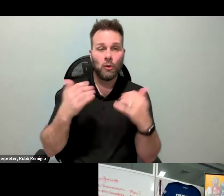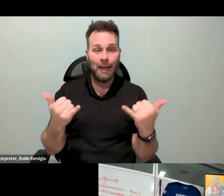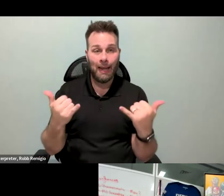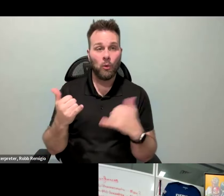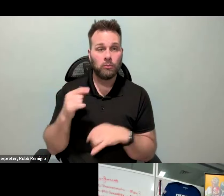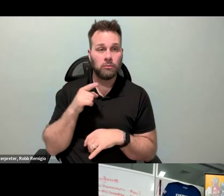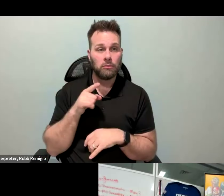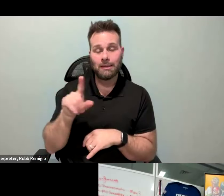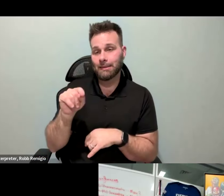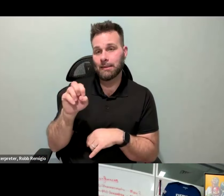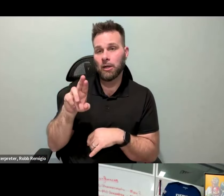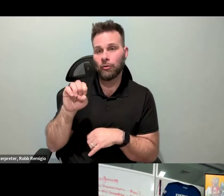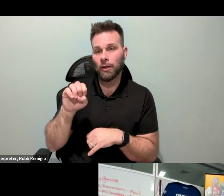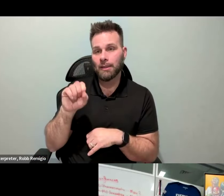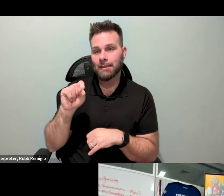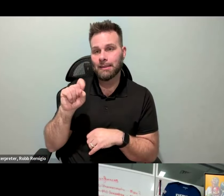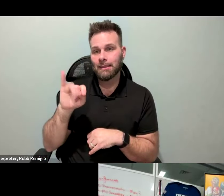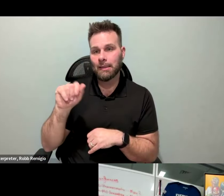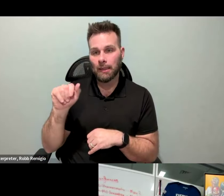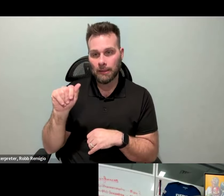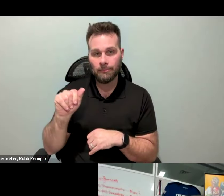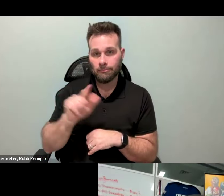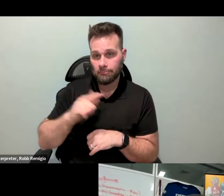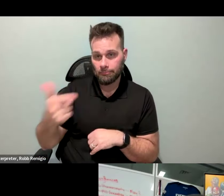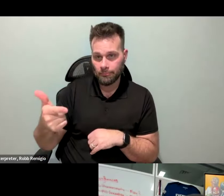unmute and ask your question, please?